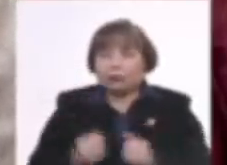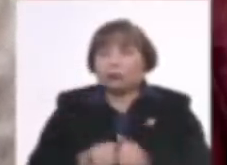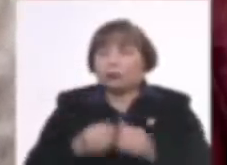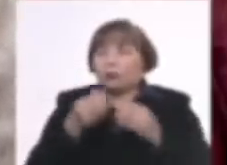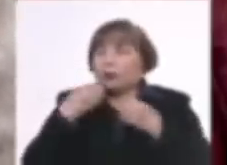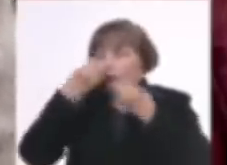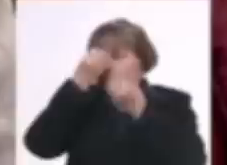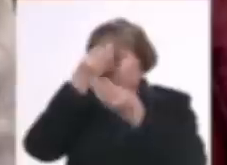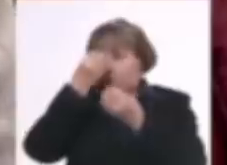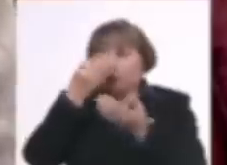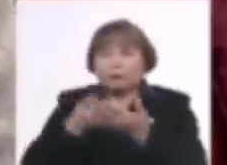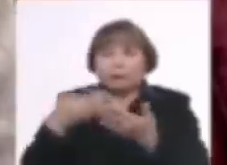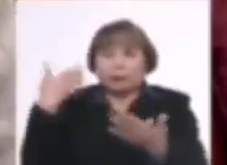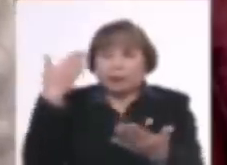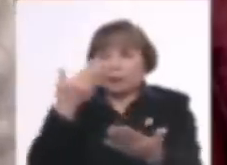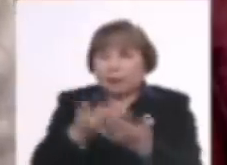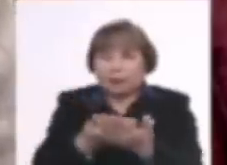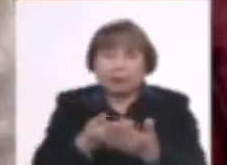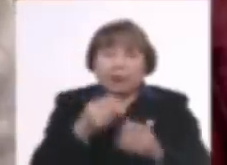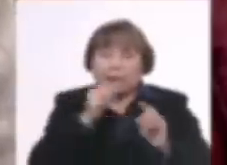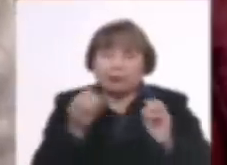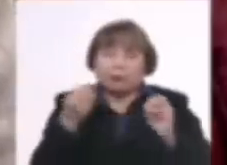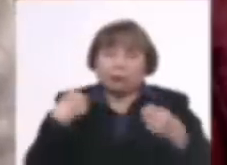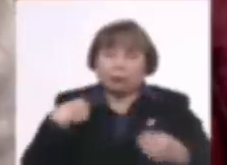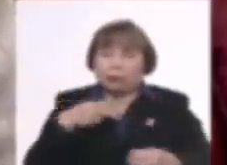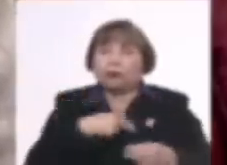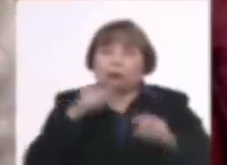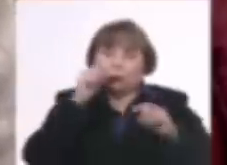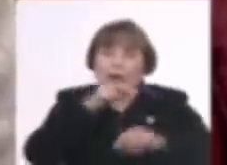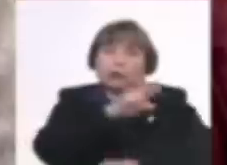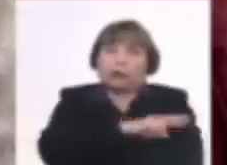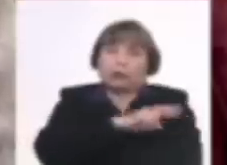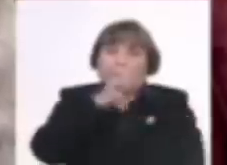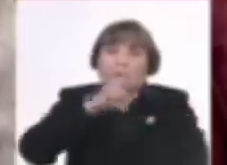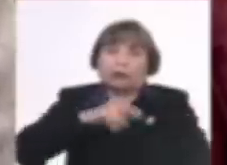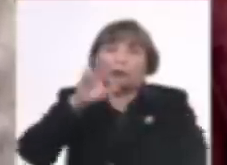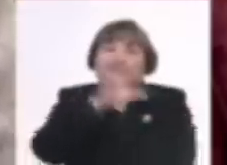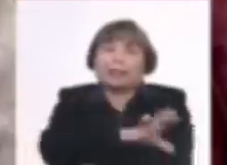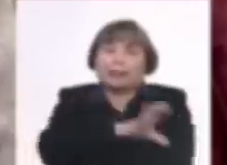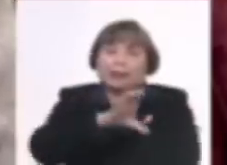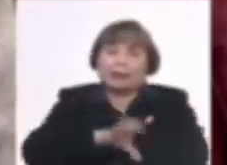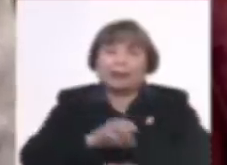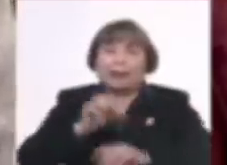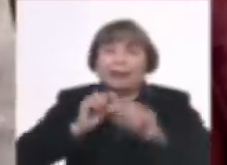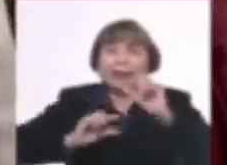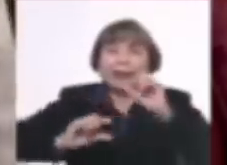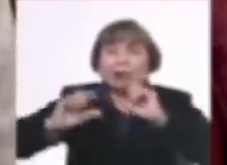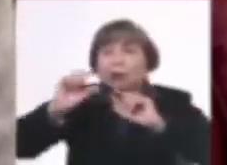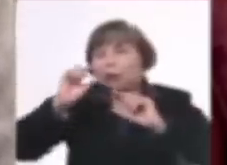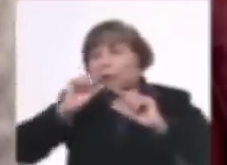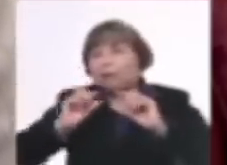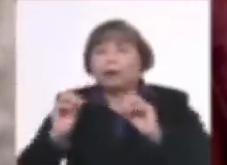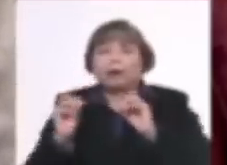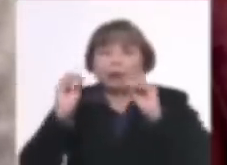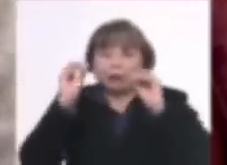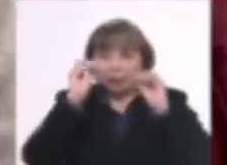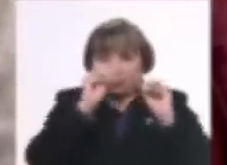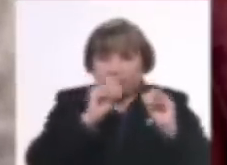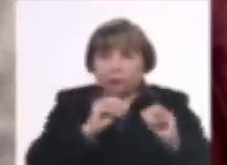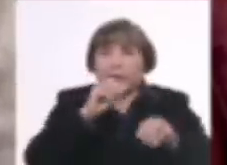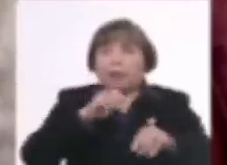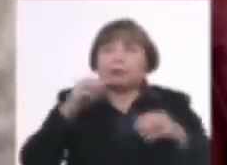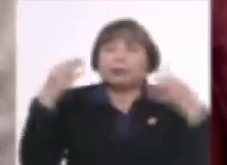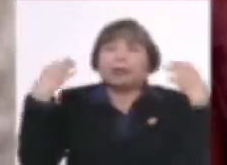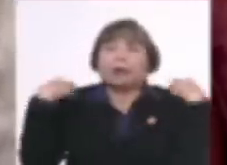la información llega, porque nosotros pertenecemos a la región de Cajamarca y geográficamente le corresponde a